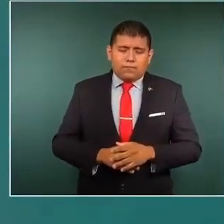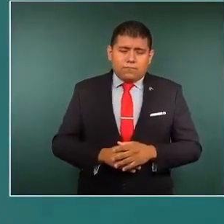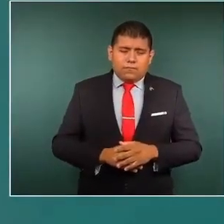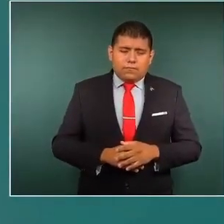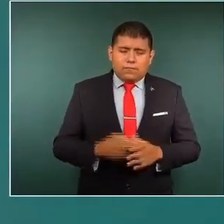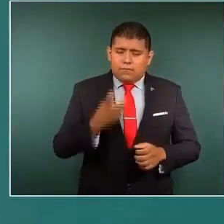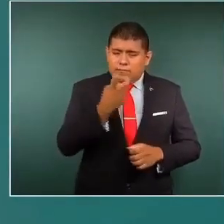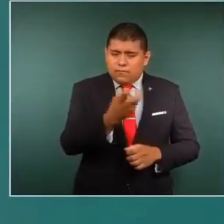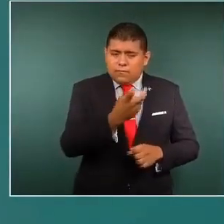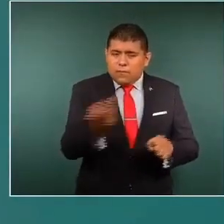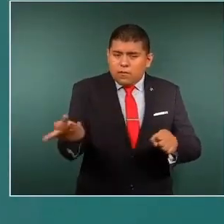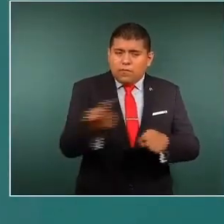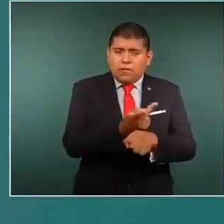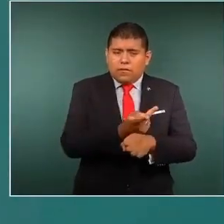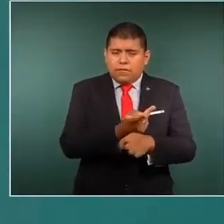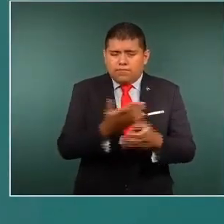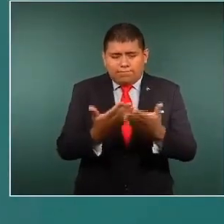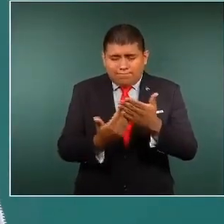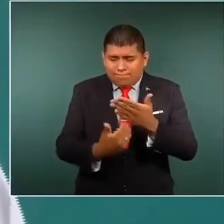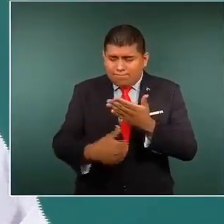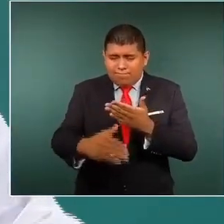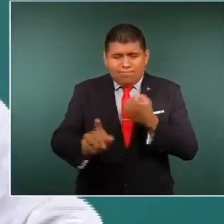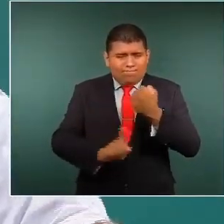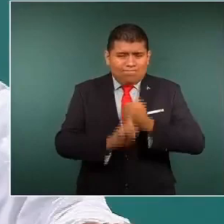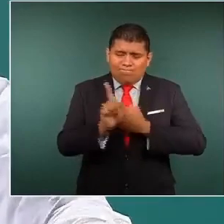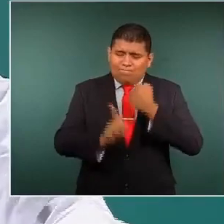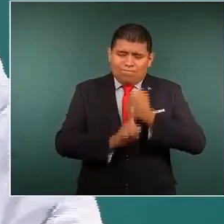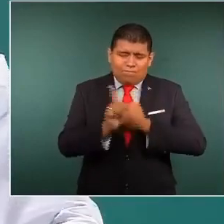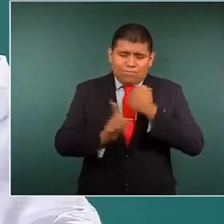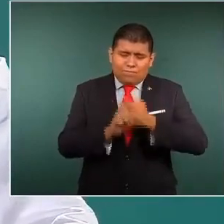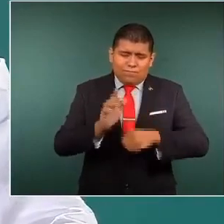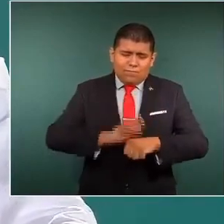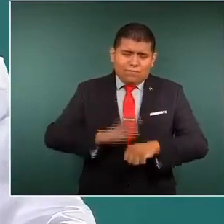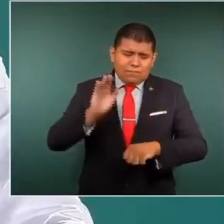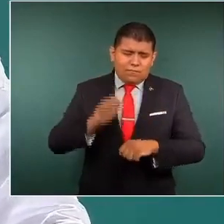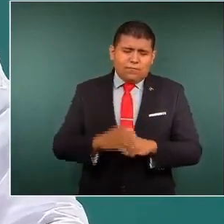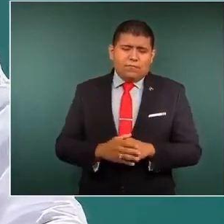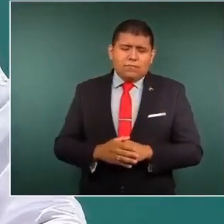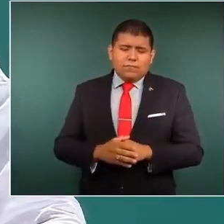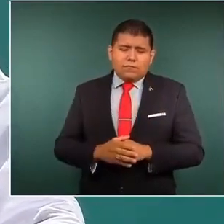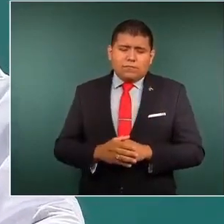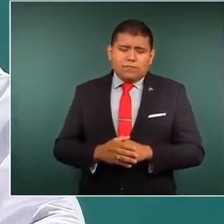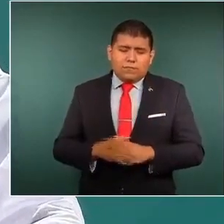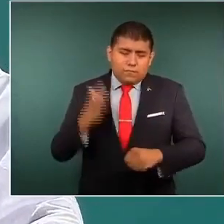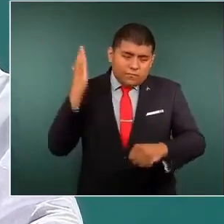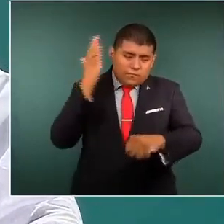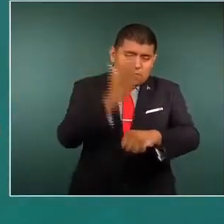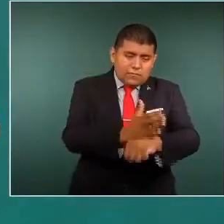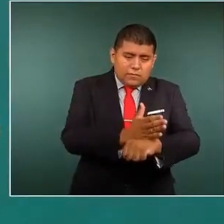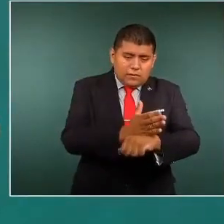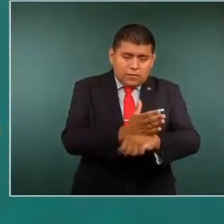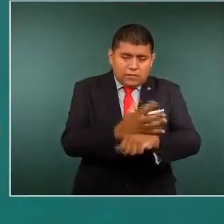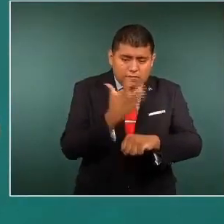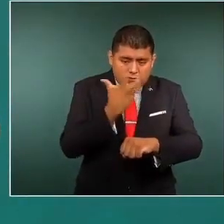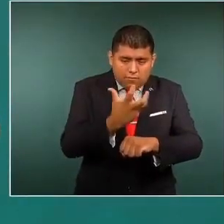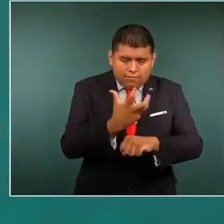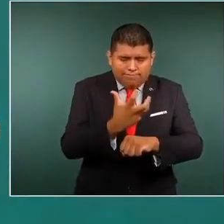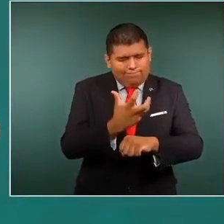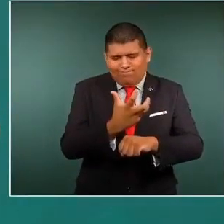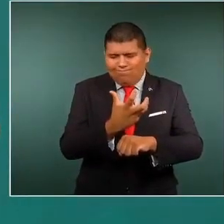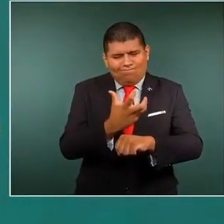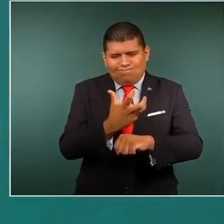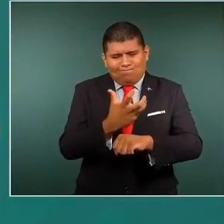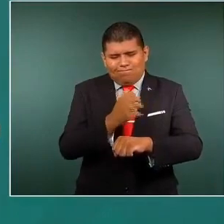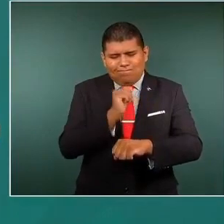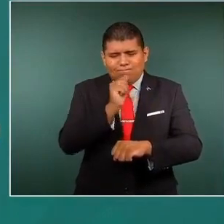esa impunidad ha llevado a que no se castigue a los